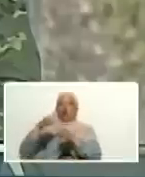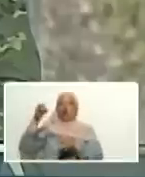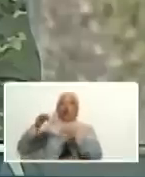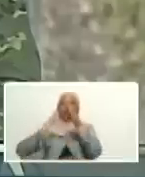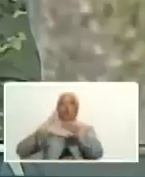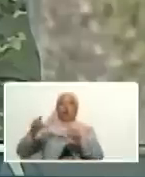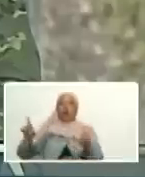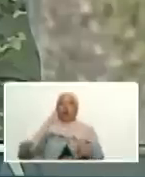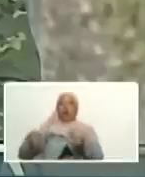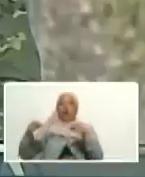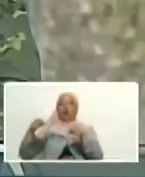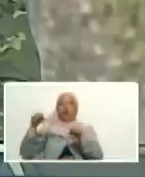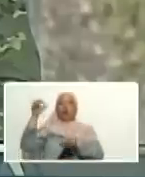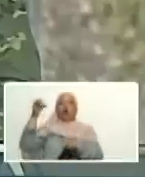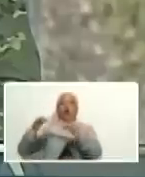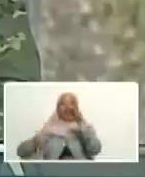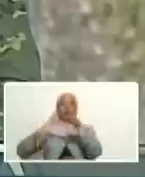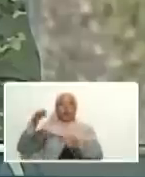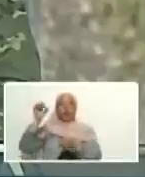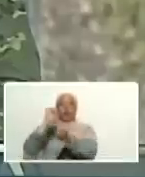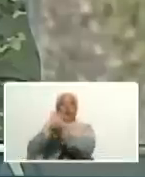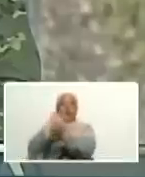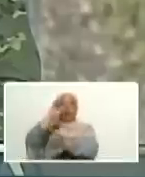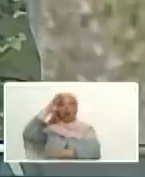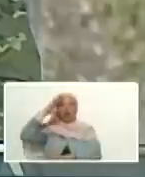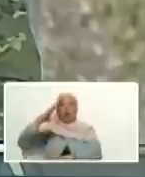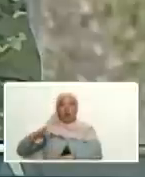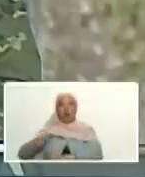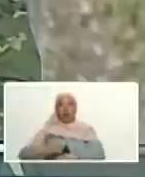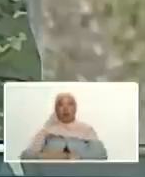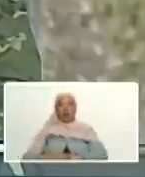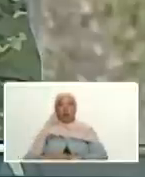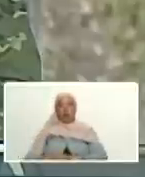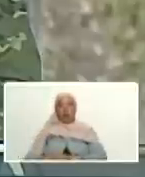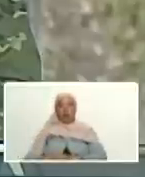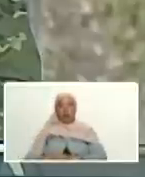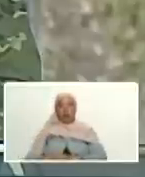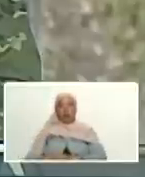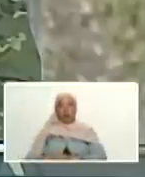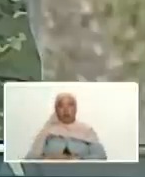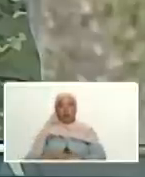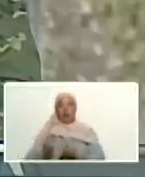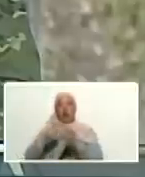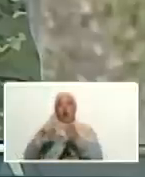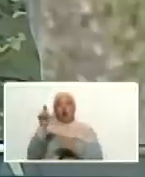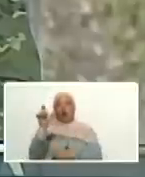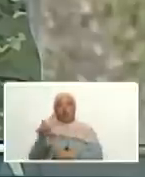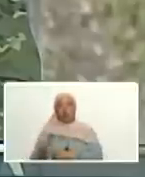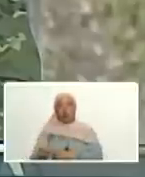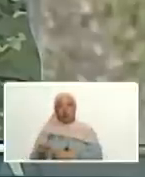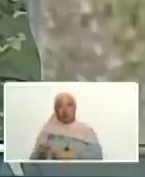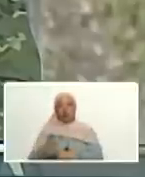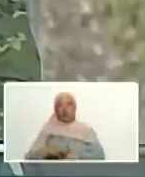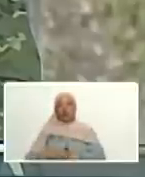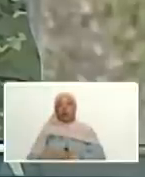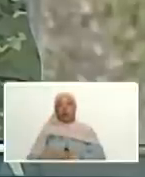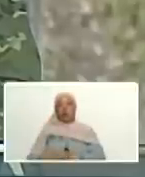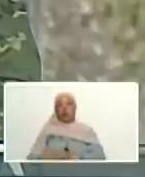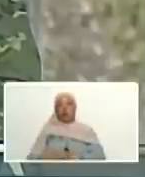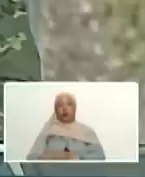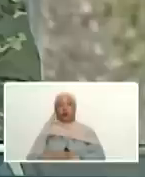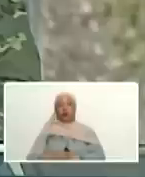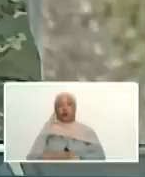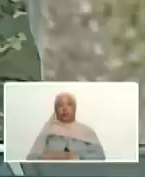del Circuito Judicial Penal Militar. Mayor general Hernán David García Peroso,